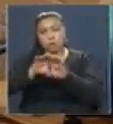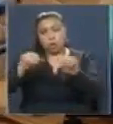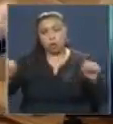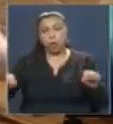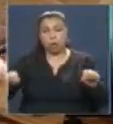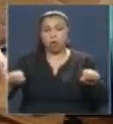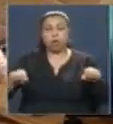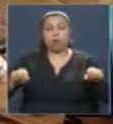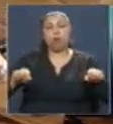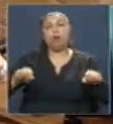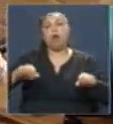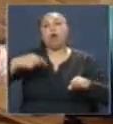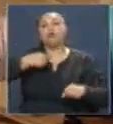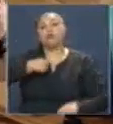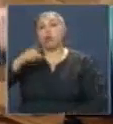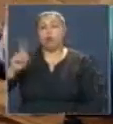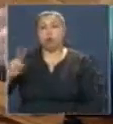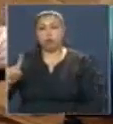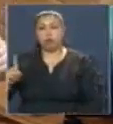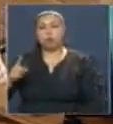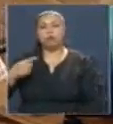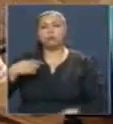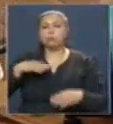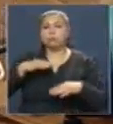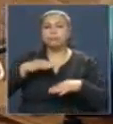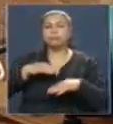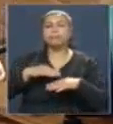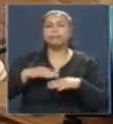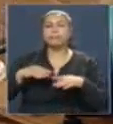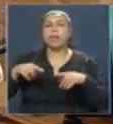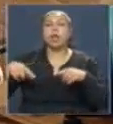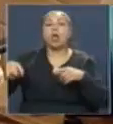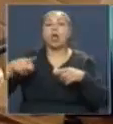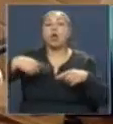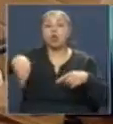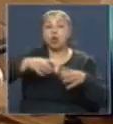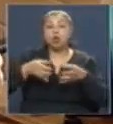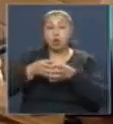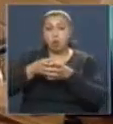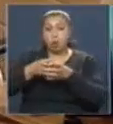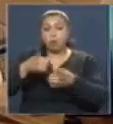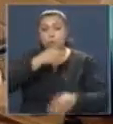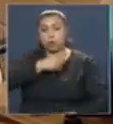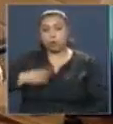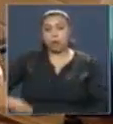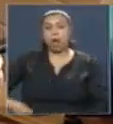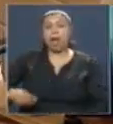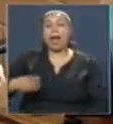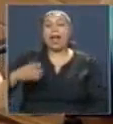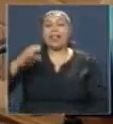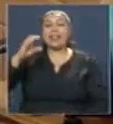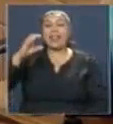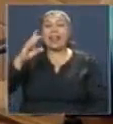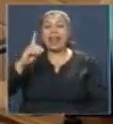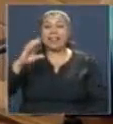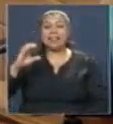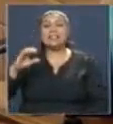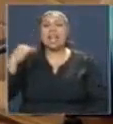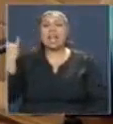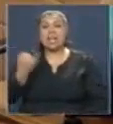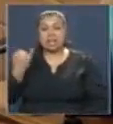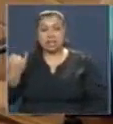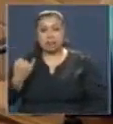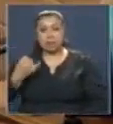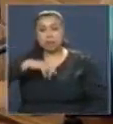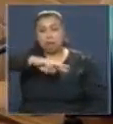yo no. Soy un inconformista y por eso, junto a la bancada de diputados de la Democracia Cristiana, independientes, que